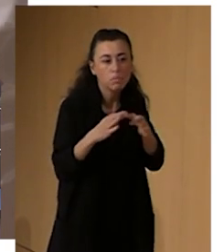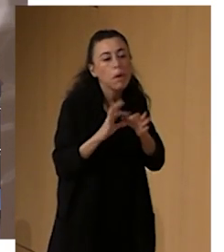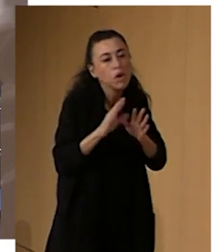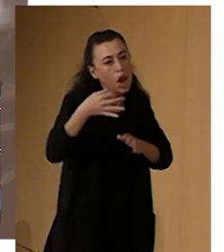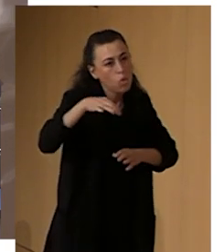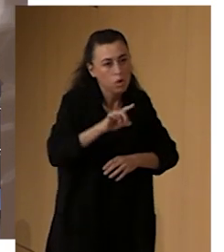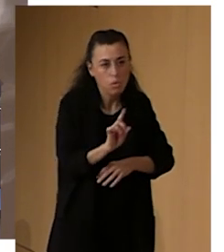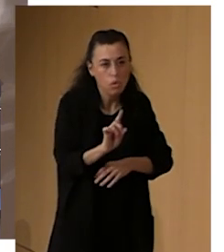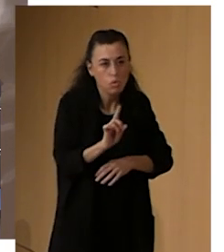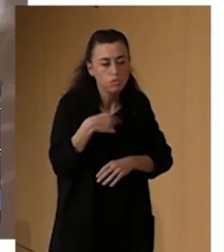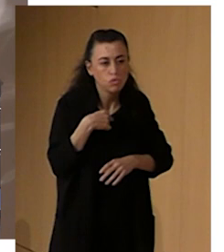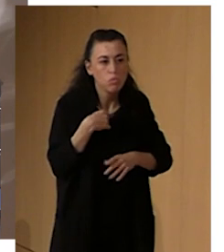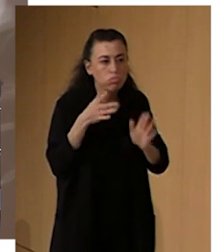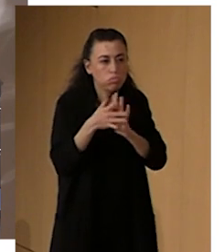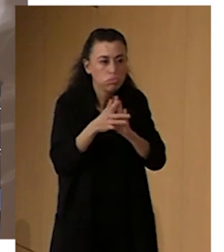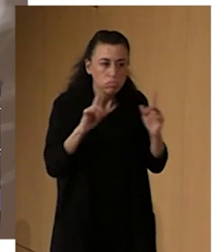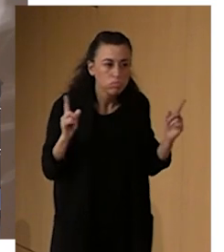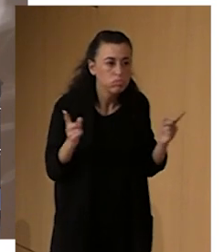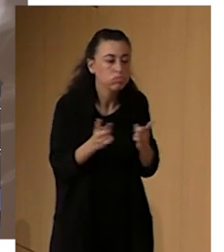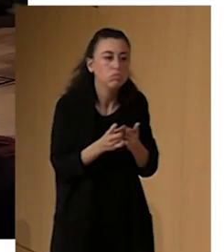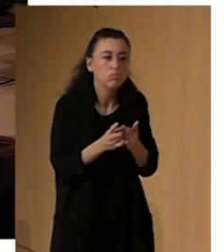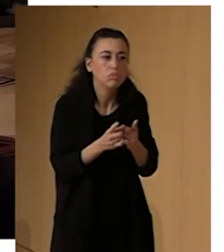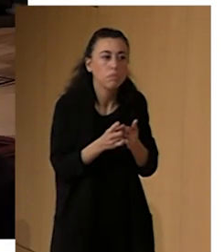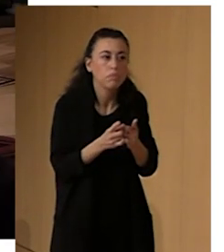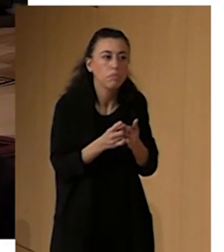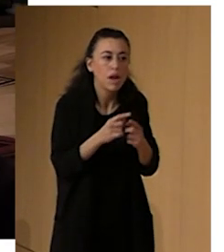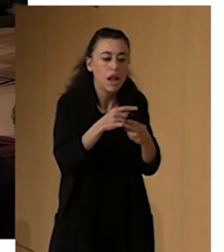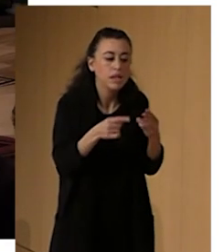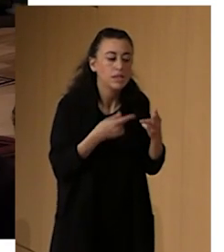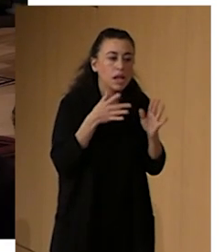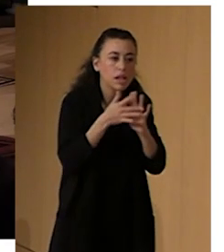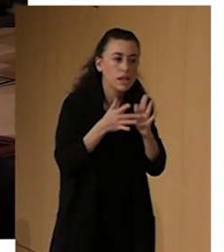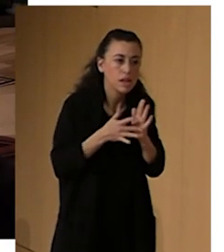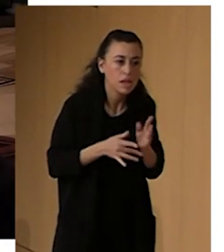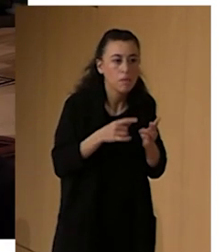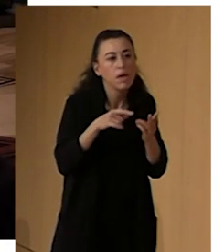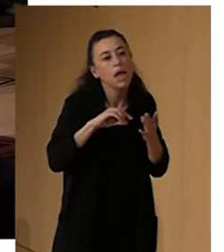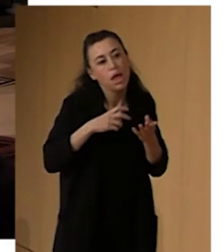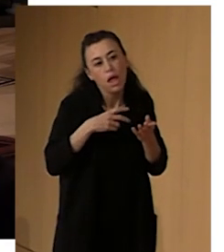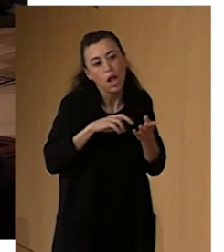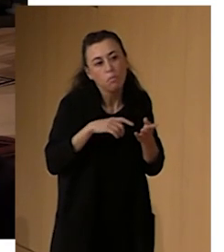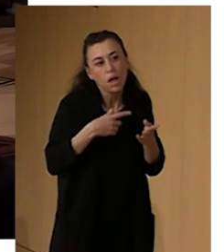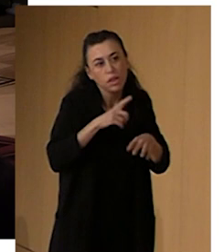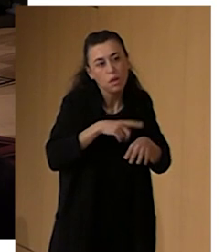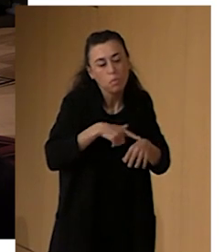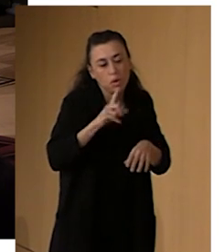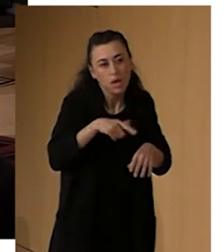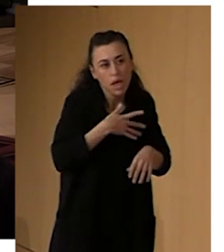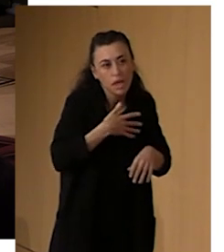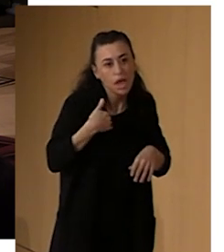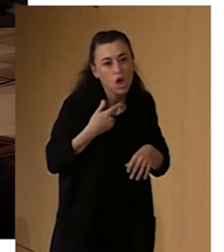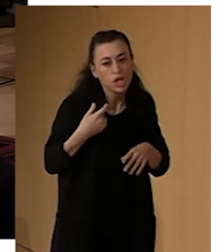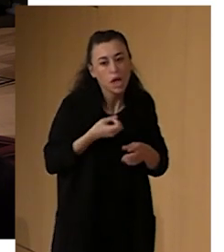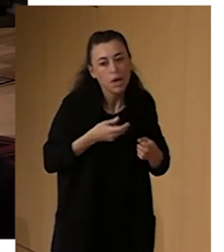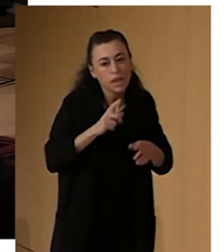voy a ser muy breve para comentarlas otras tres y dejar tiempo al resto de la mesa eh pero sí que me interesaba dar